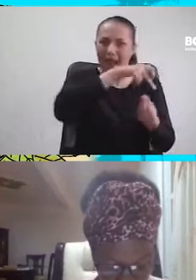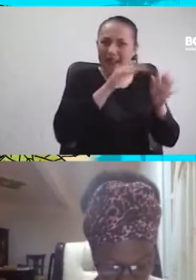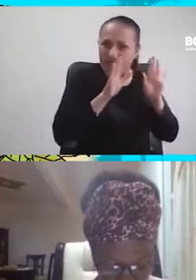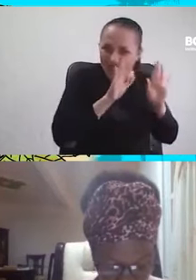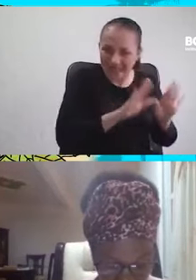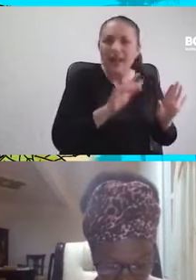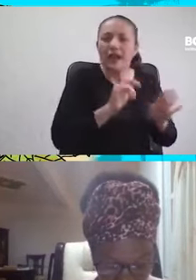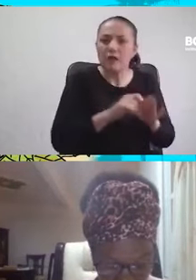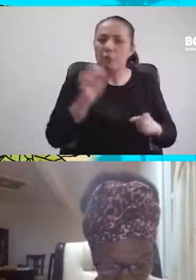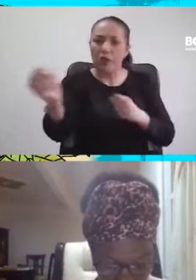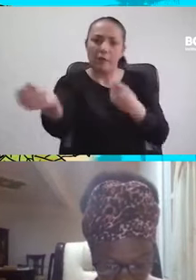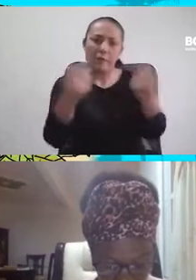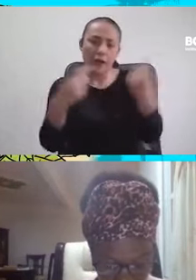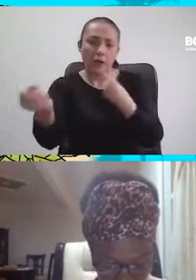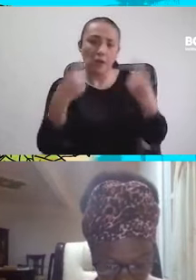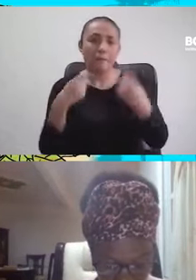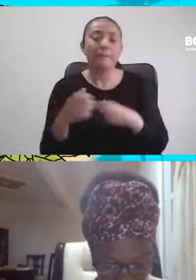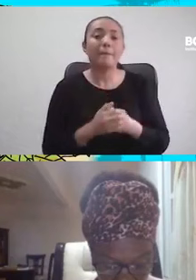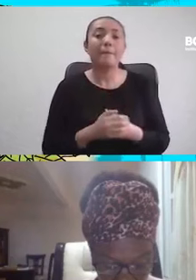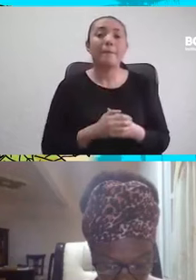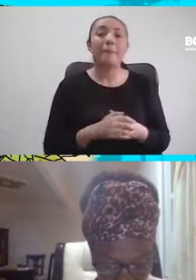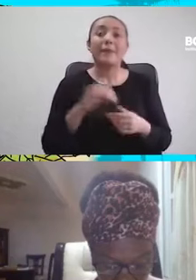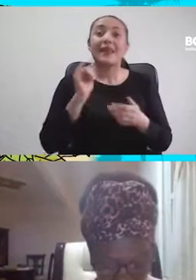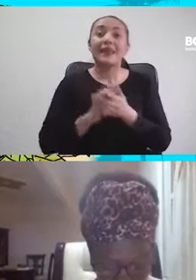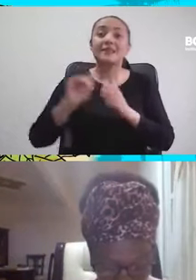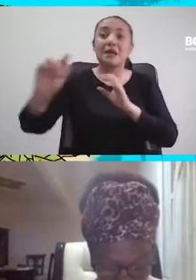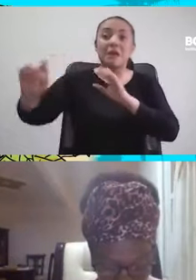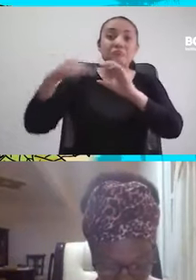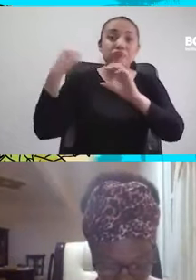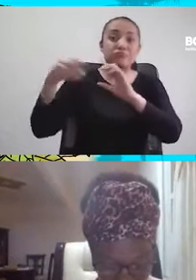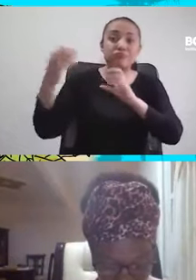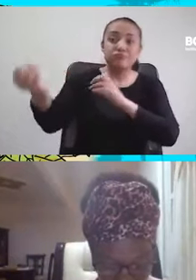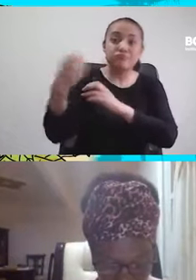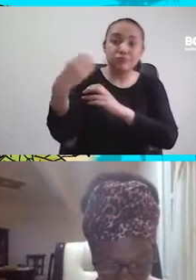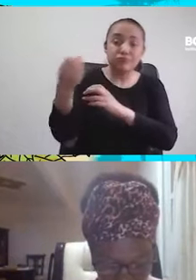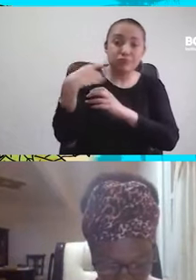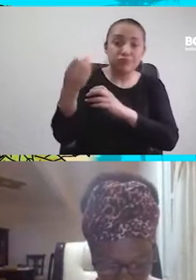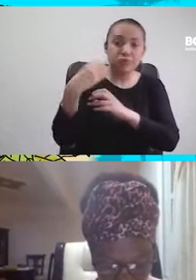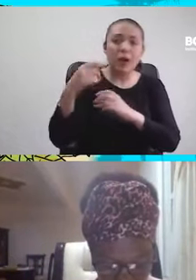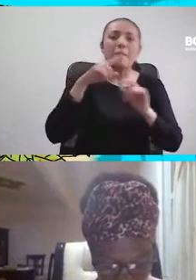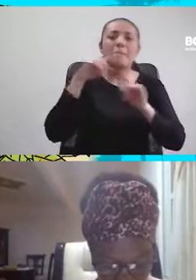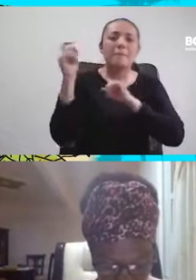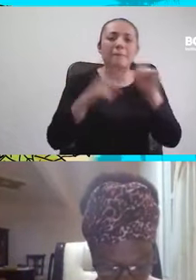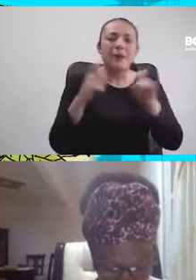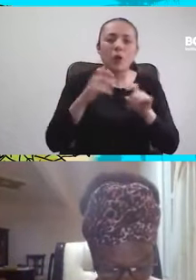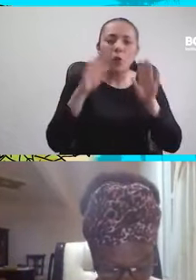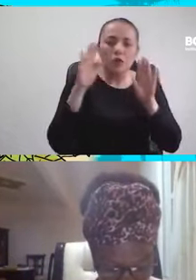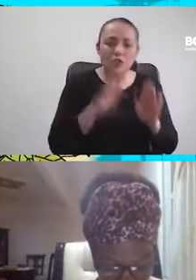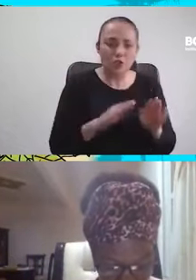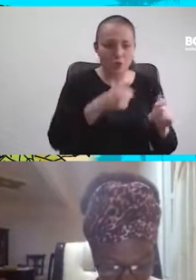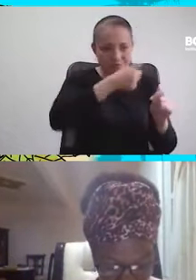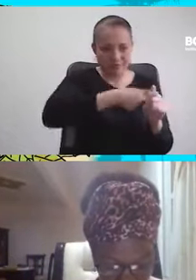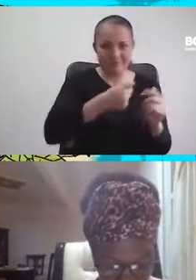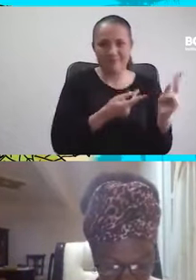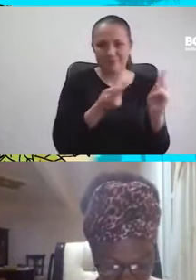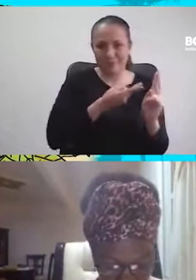ese buzón de mensajes propios con preguntas para cada uno de